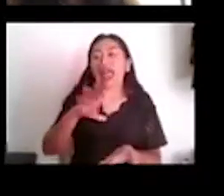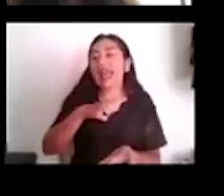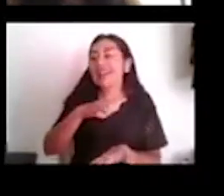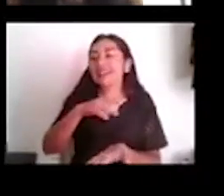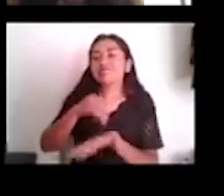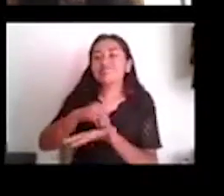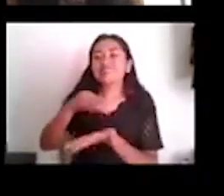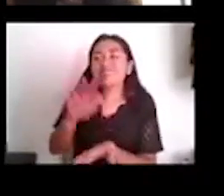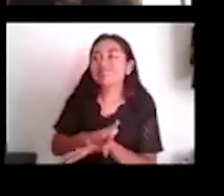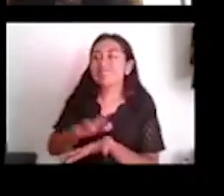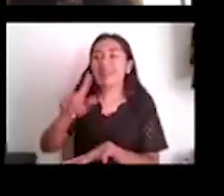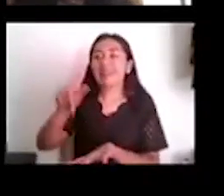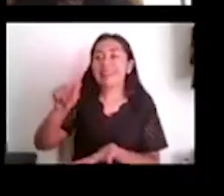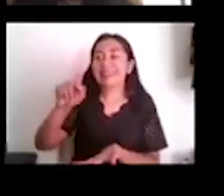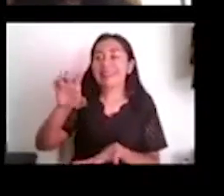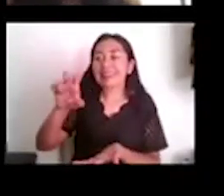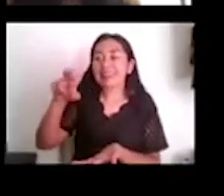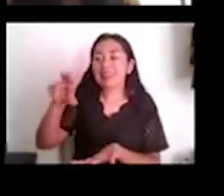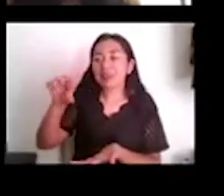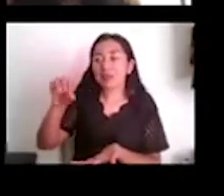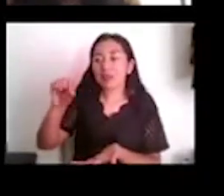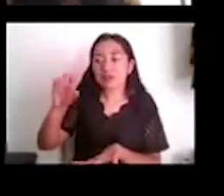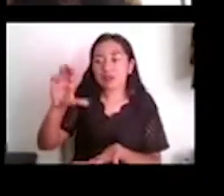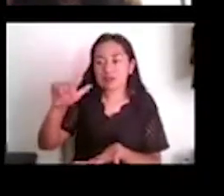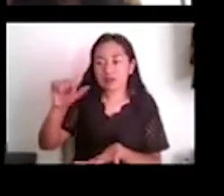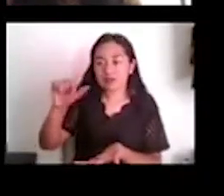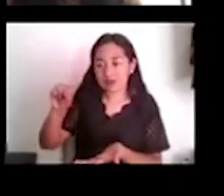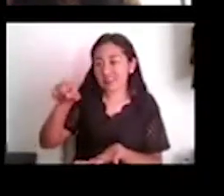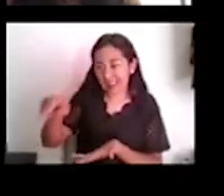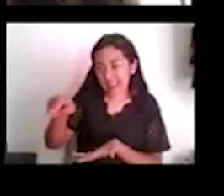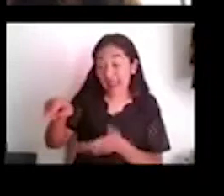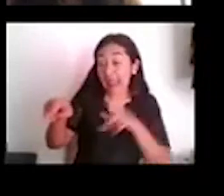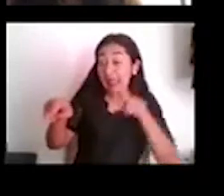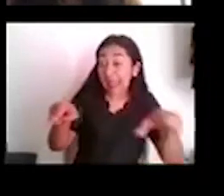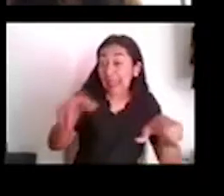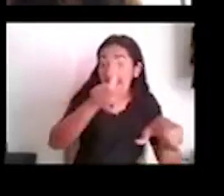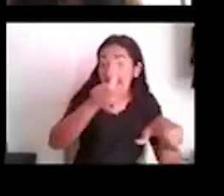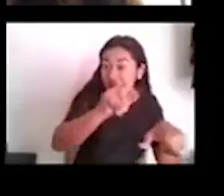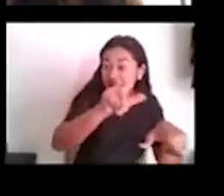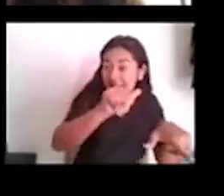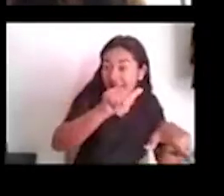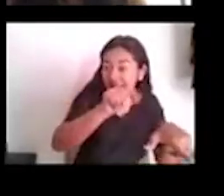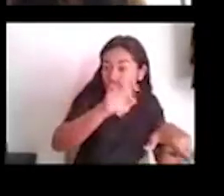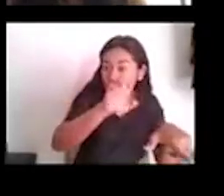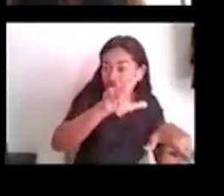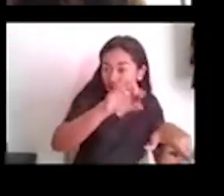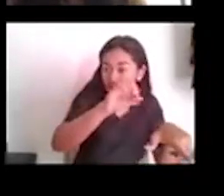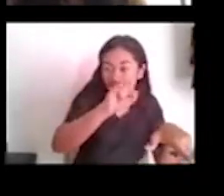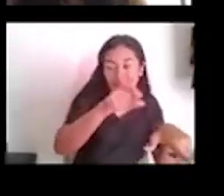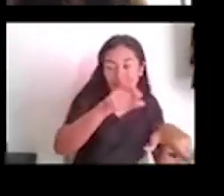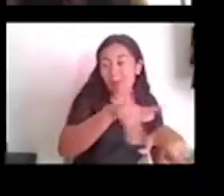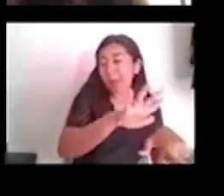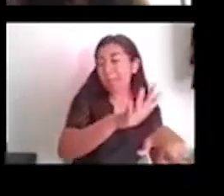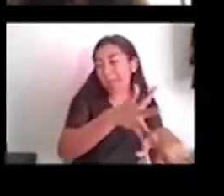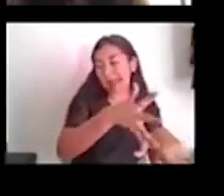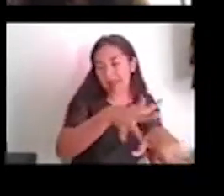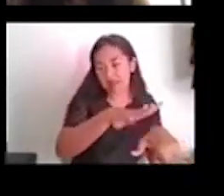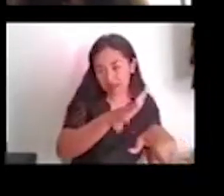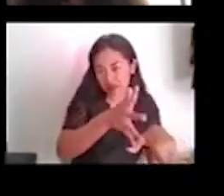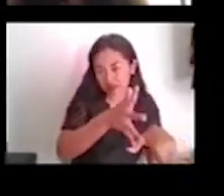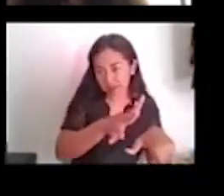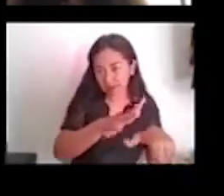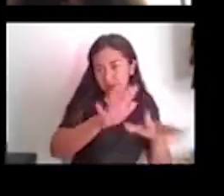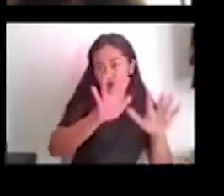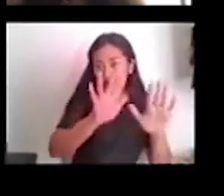sido hacía mucho tiempo, así que ya había recuerdos. No las generaciones que son